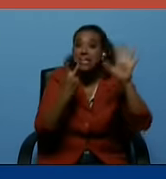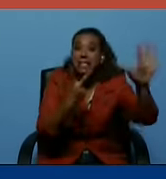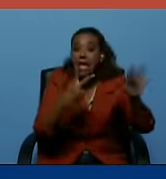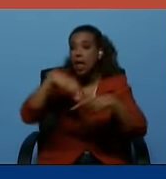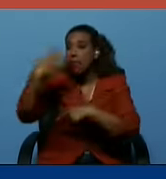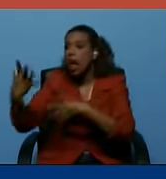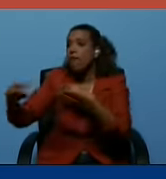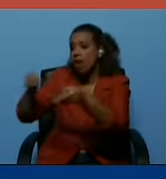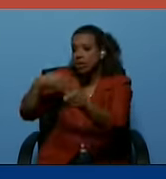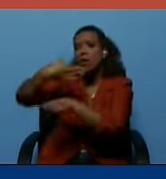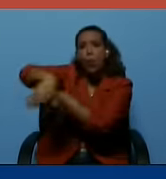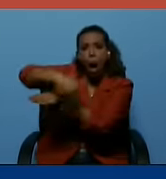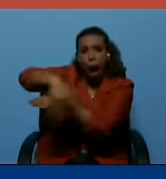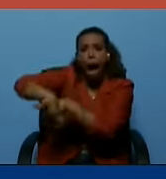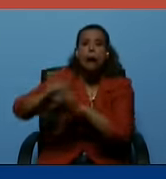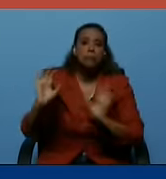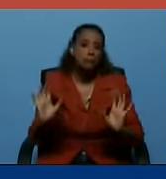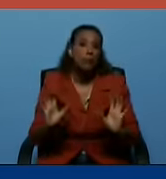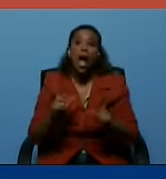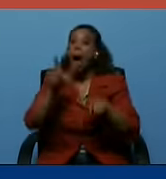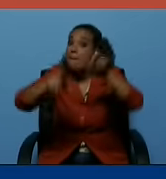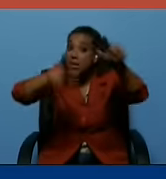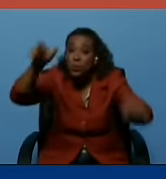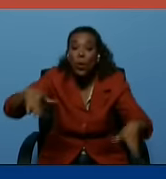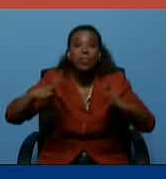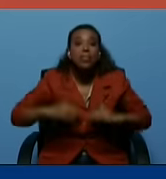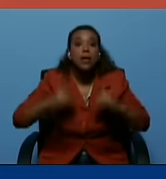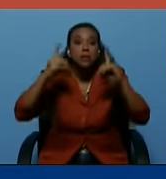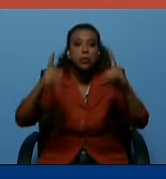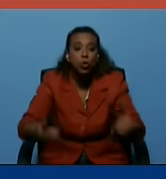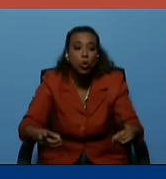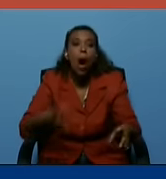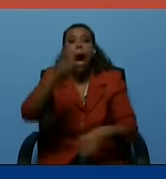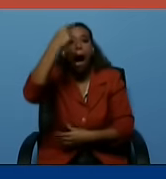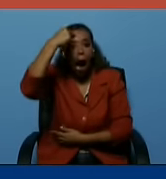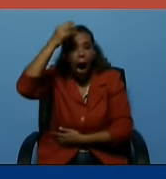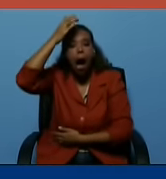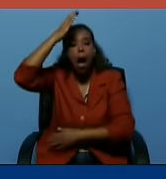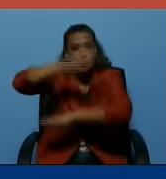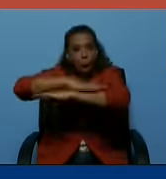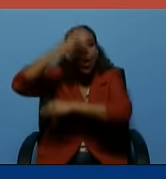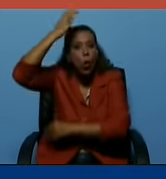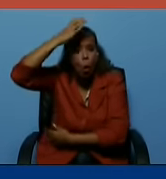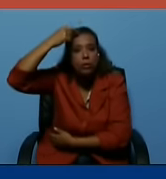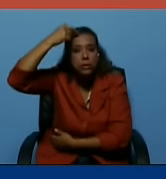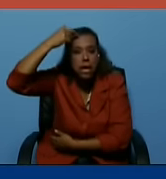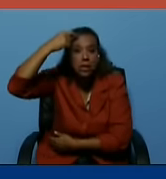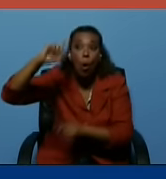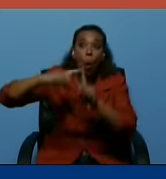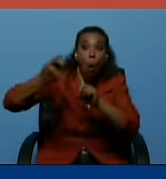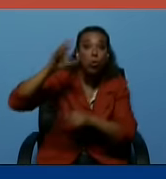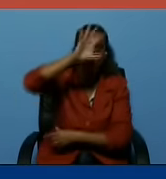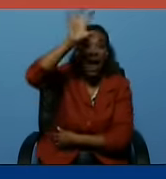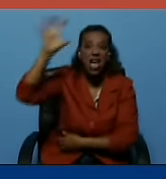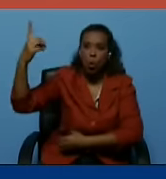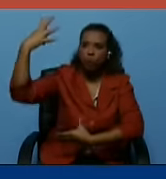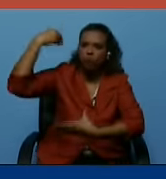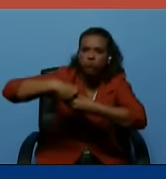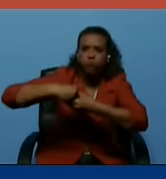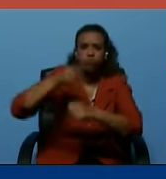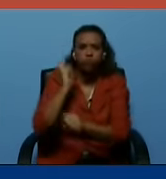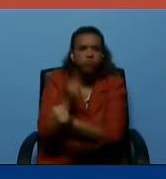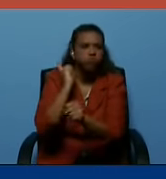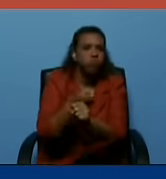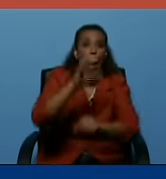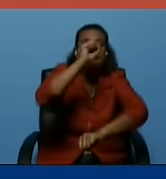7 días flexibles, ya queda en manos de la gente, ¿verdad? En otros países fue obligatorio, perseguían a la